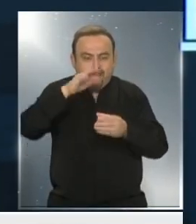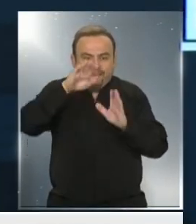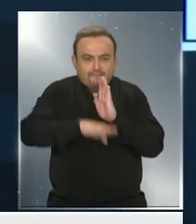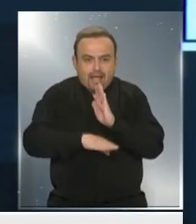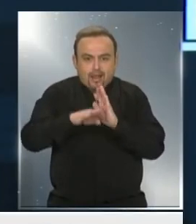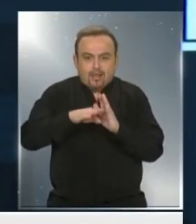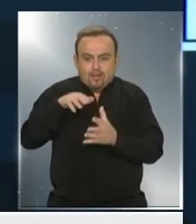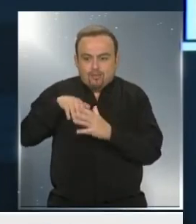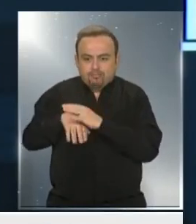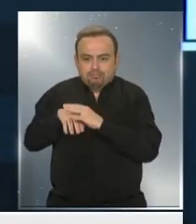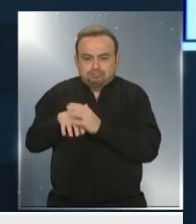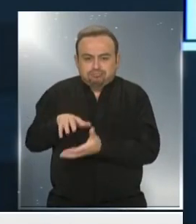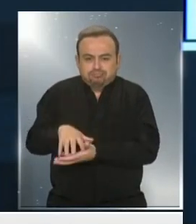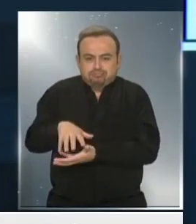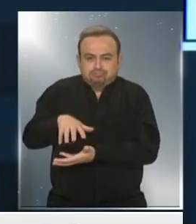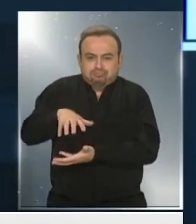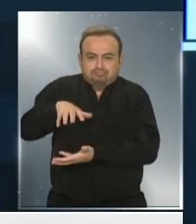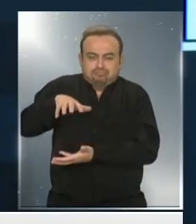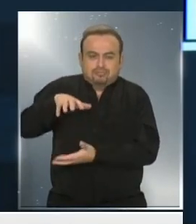precio correcto